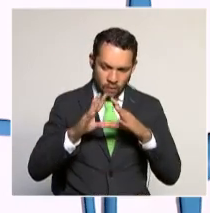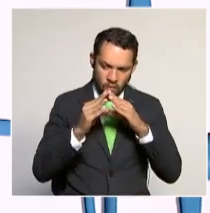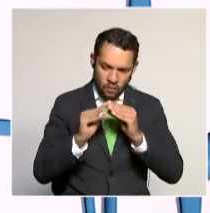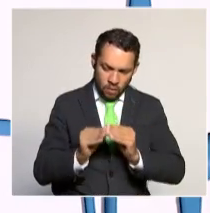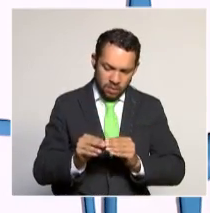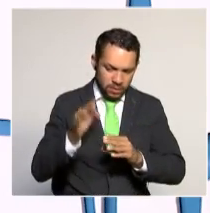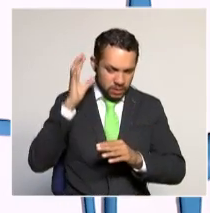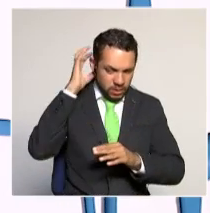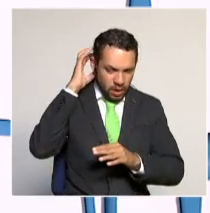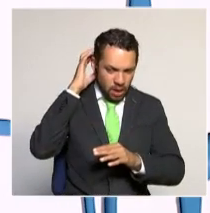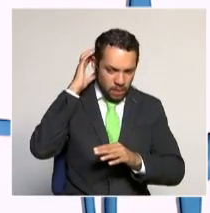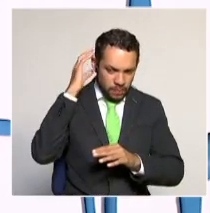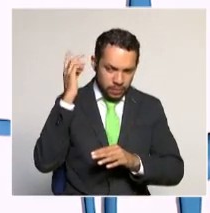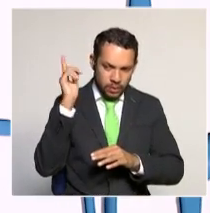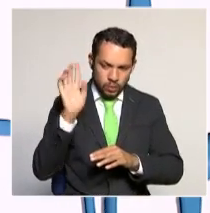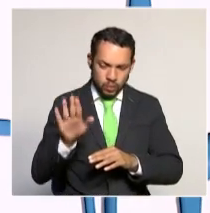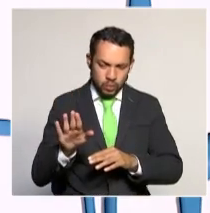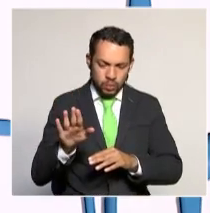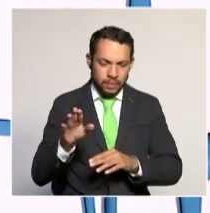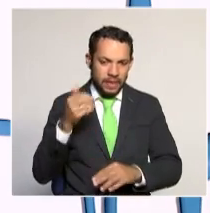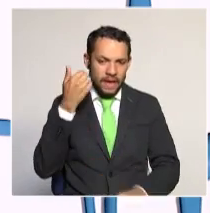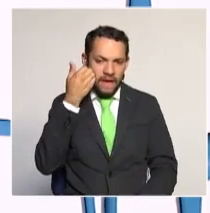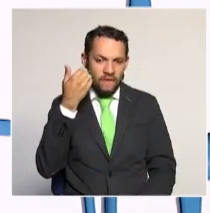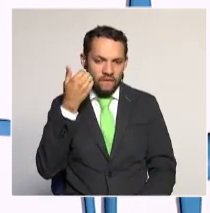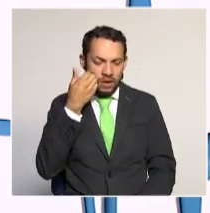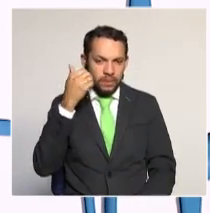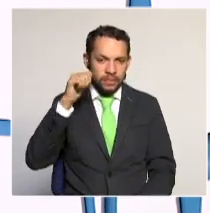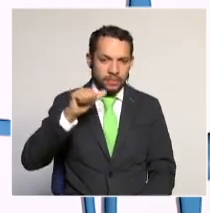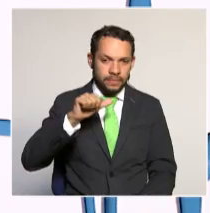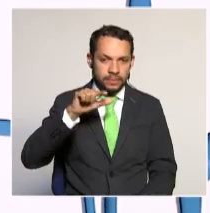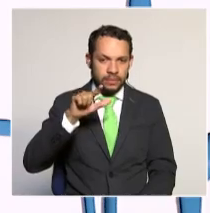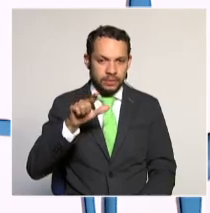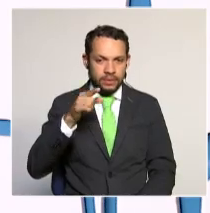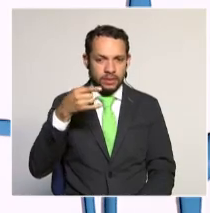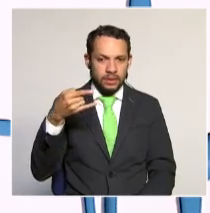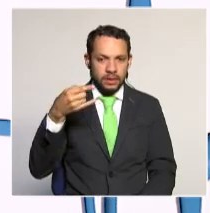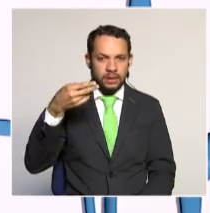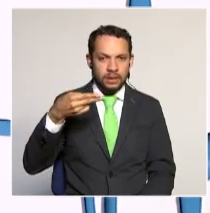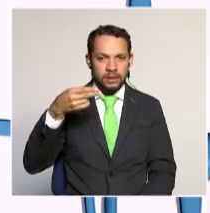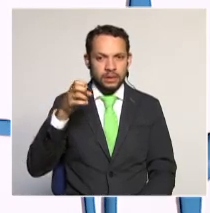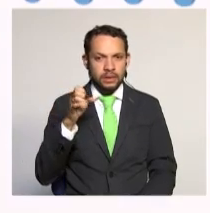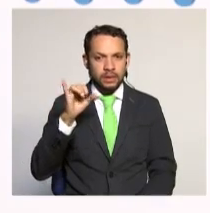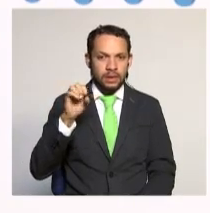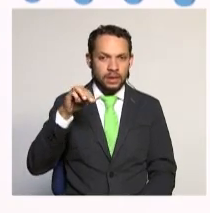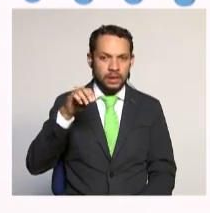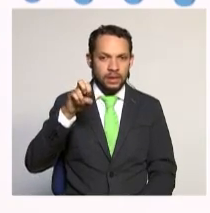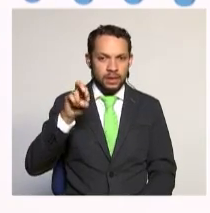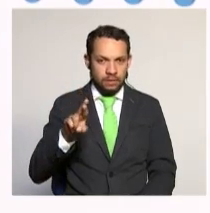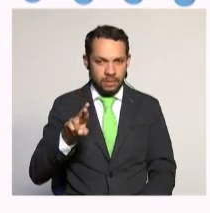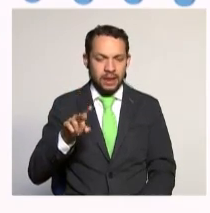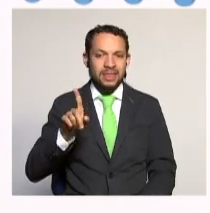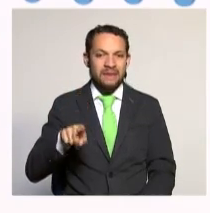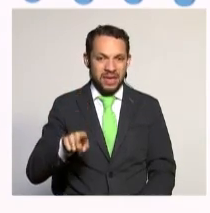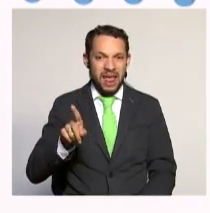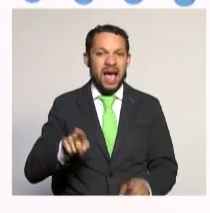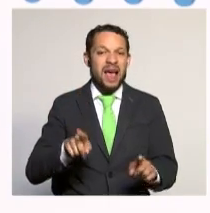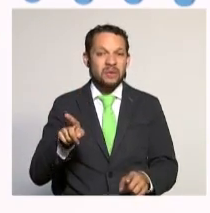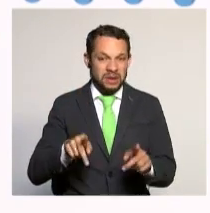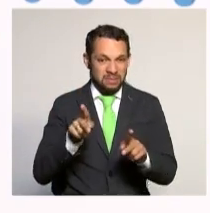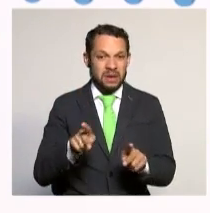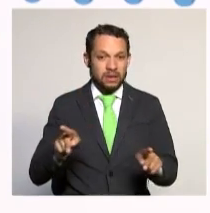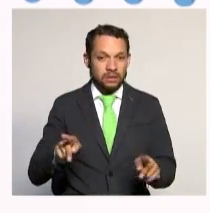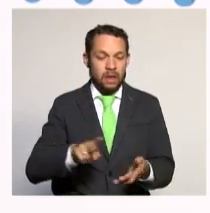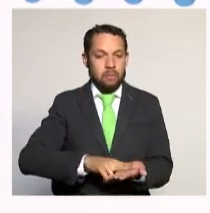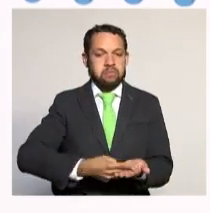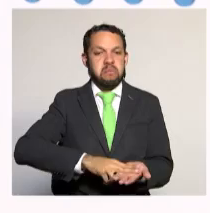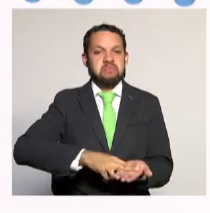fisiológico entre el Alzheimer y las personas que sufren de epilepsia. Sí hay algunos vínculos.